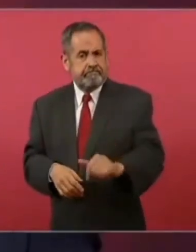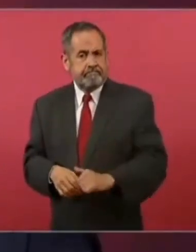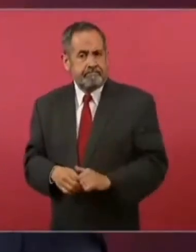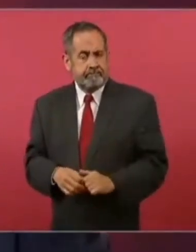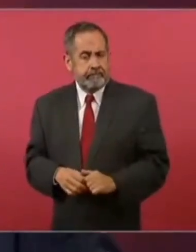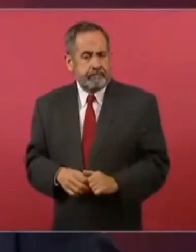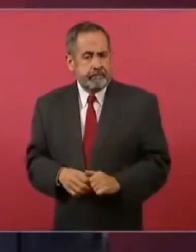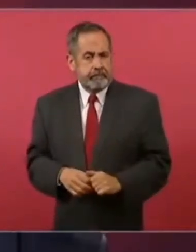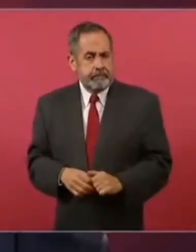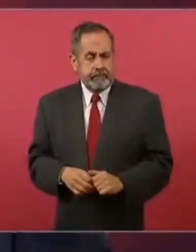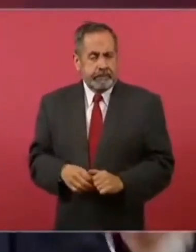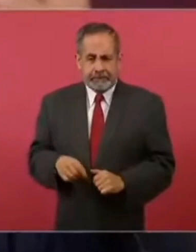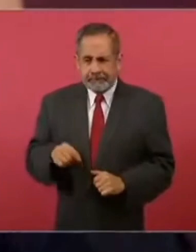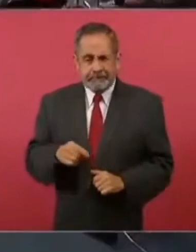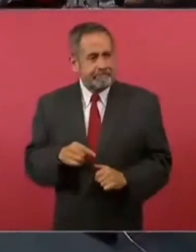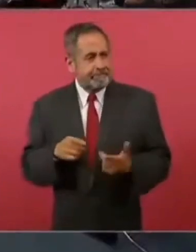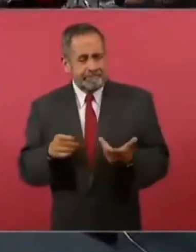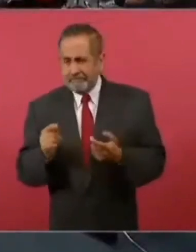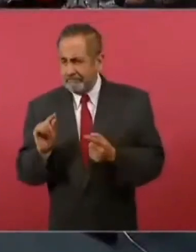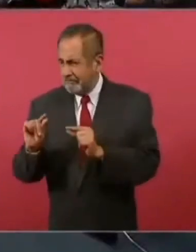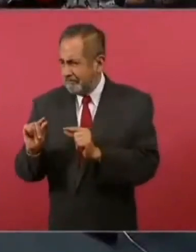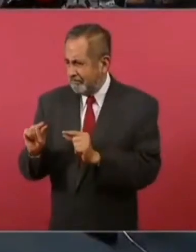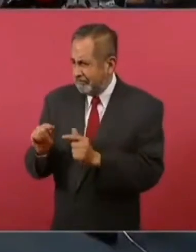y con lo que nos dejaron